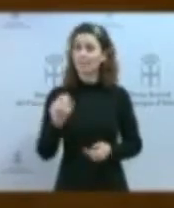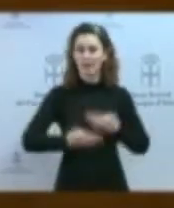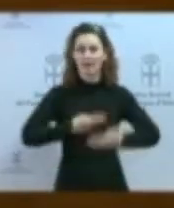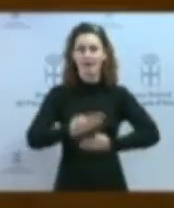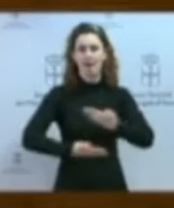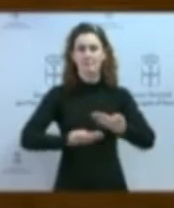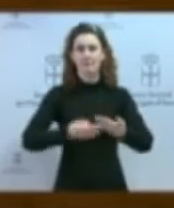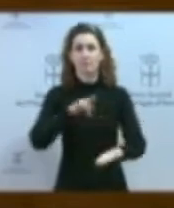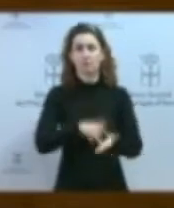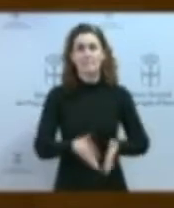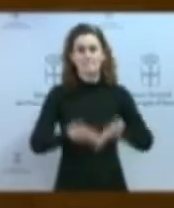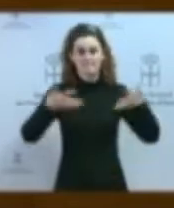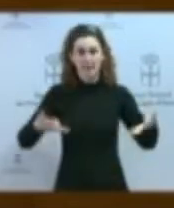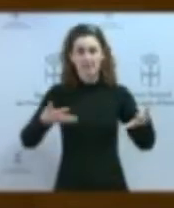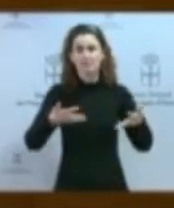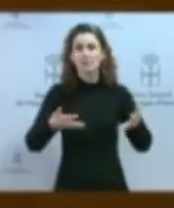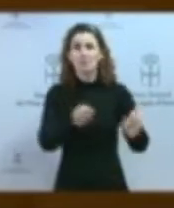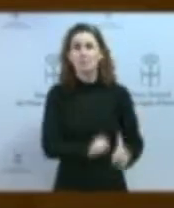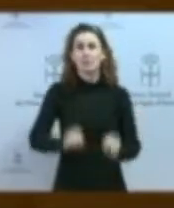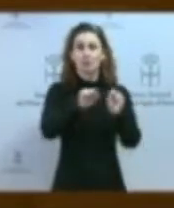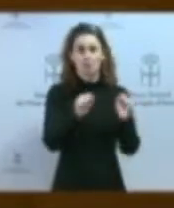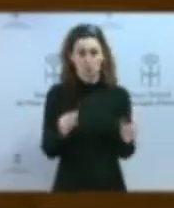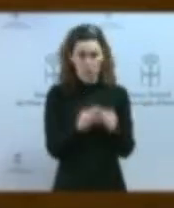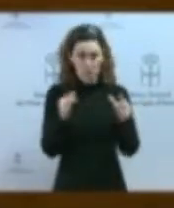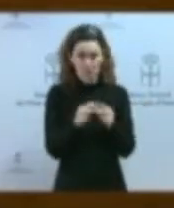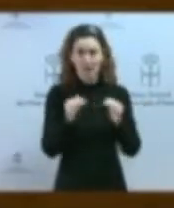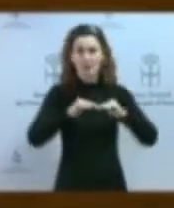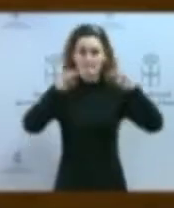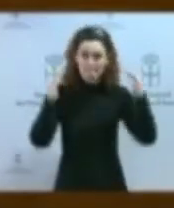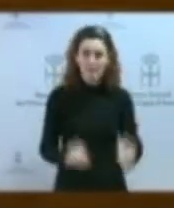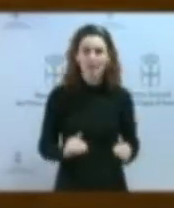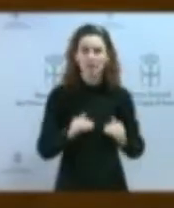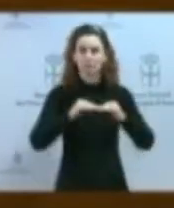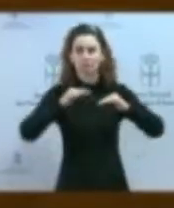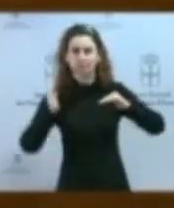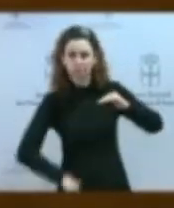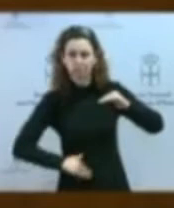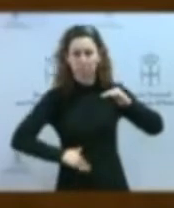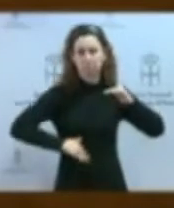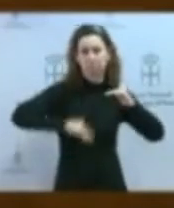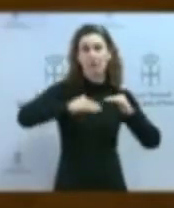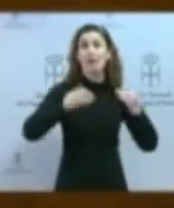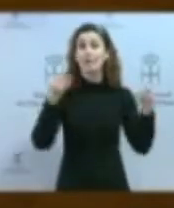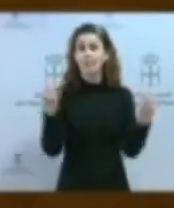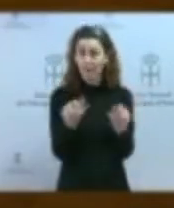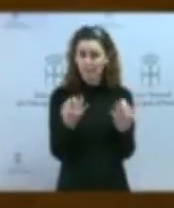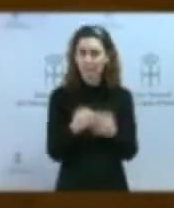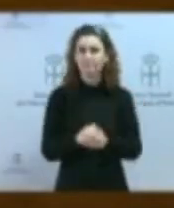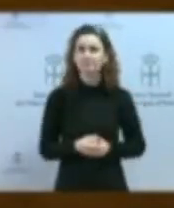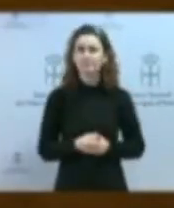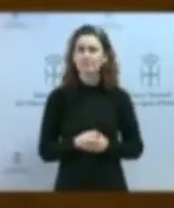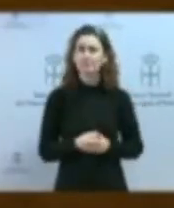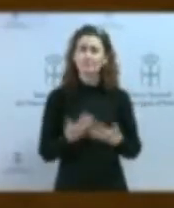en la línea de reducir las desigualdades y en la línea de, por lo tanto, crecer en nuevos derechos sociales, en nuevos sistemas de